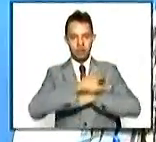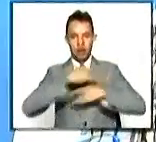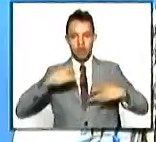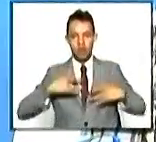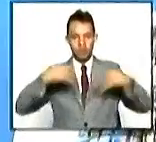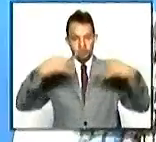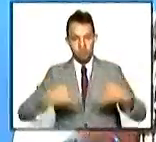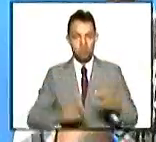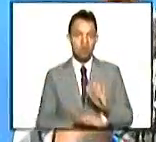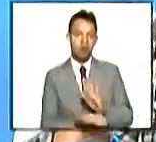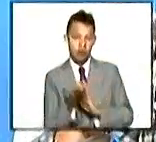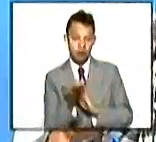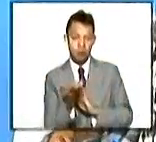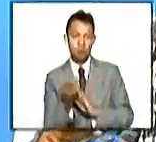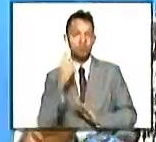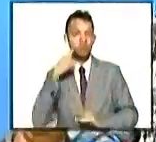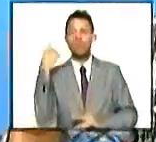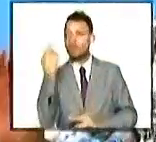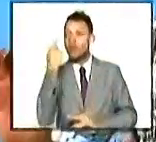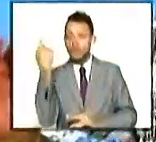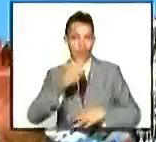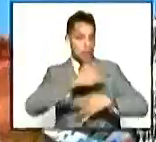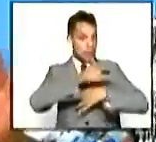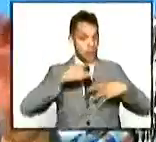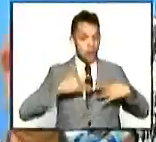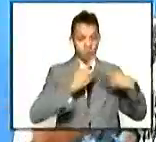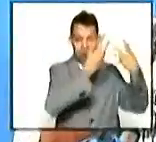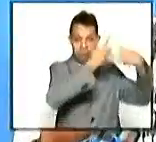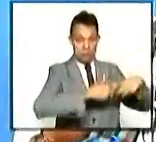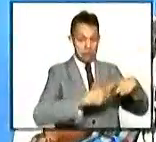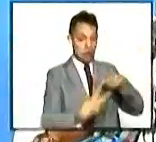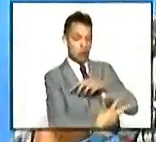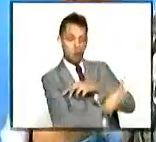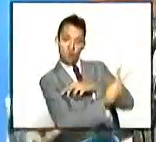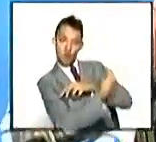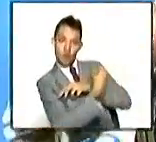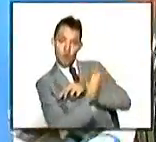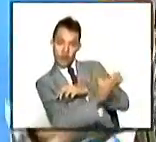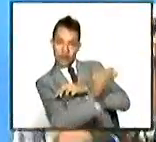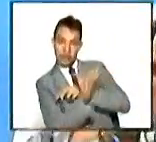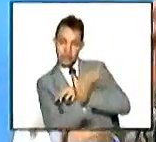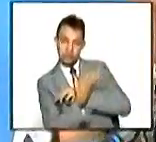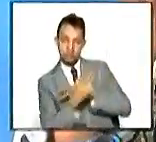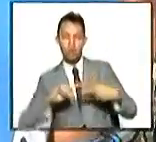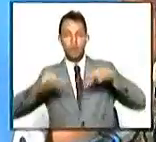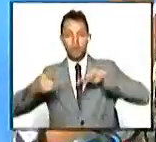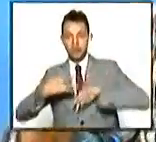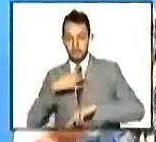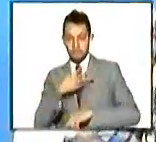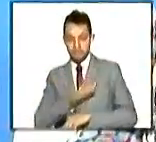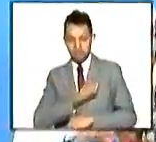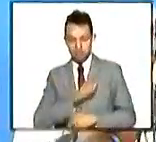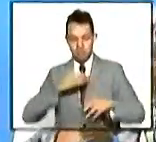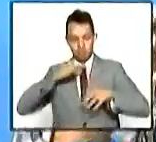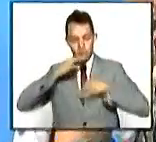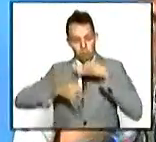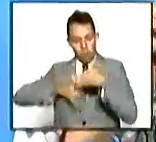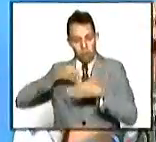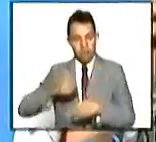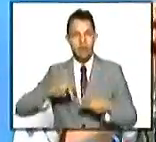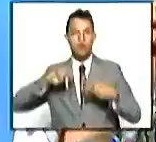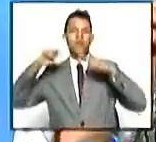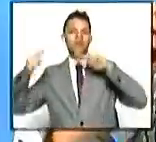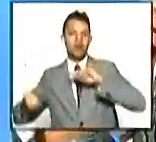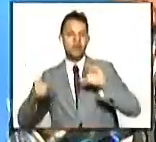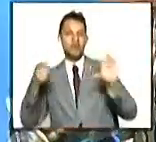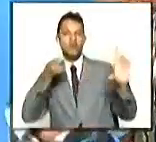vida. Cada vez tenemos que buscar ser mejores seres humanos. Y al contrario de lo que vemos en los noticieros, por